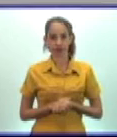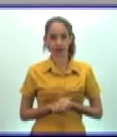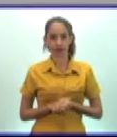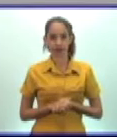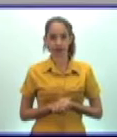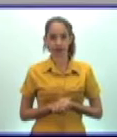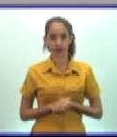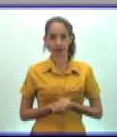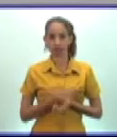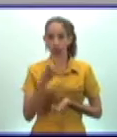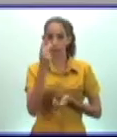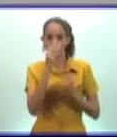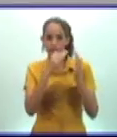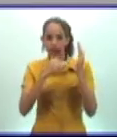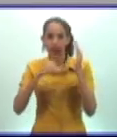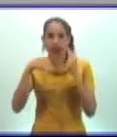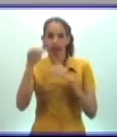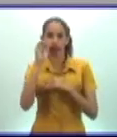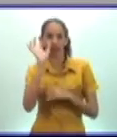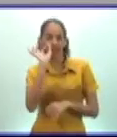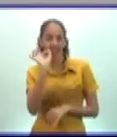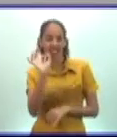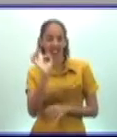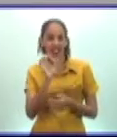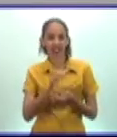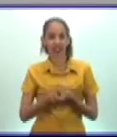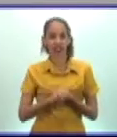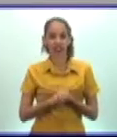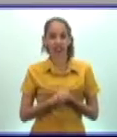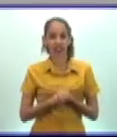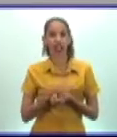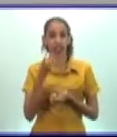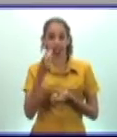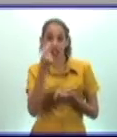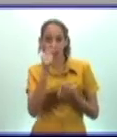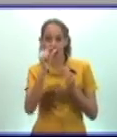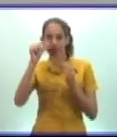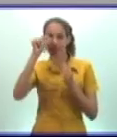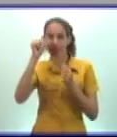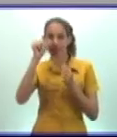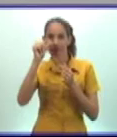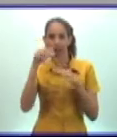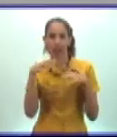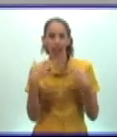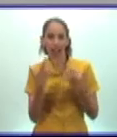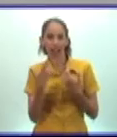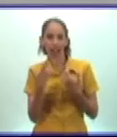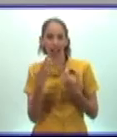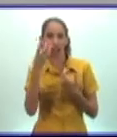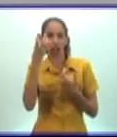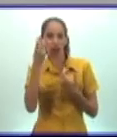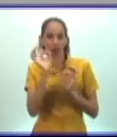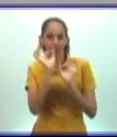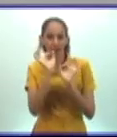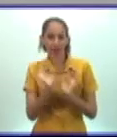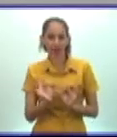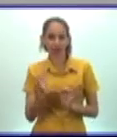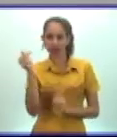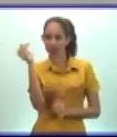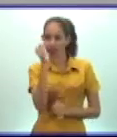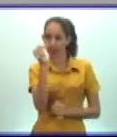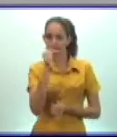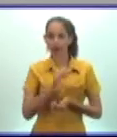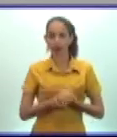potencia elevada a la cero y potencia elevada a un número entero negativo.